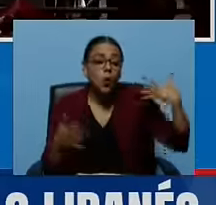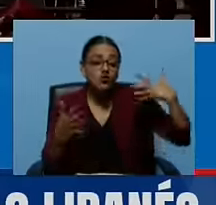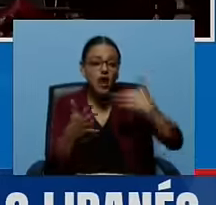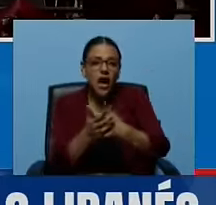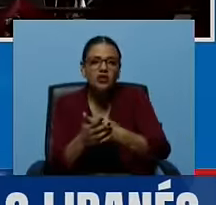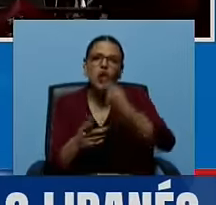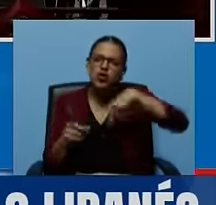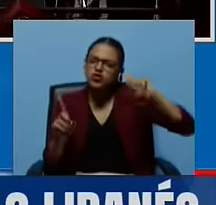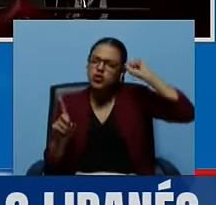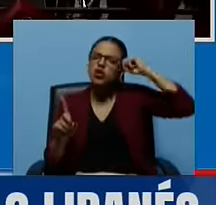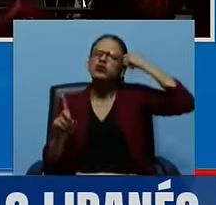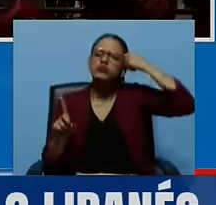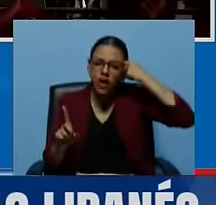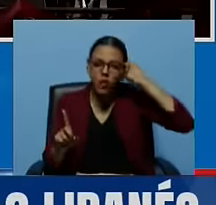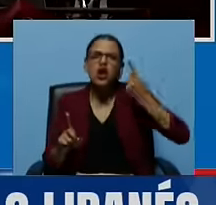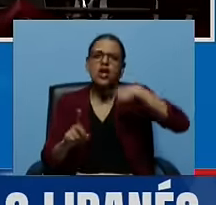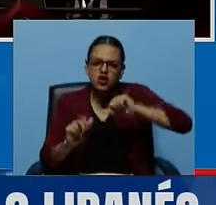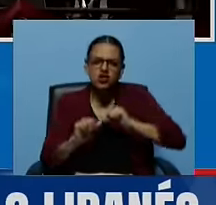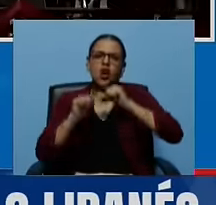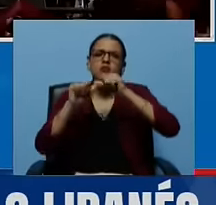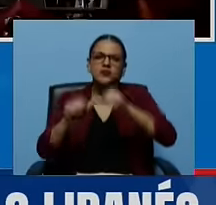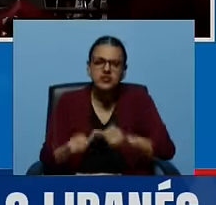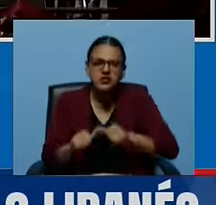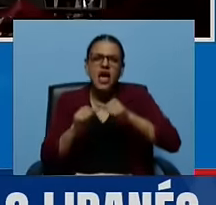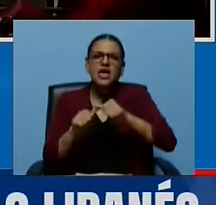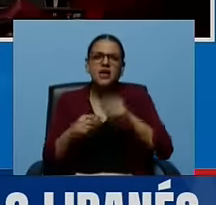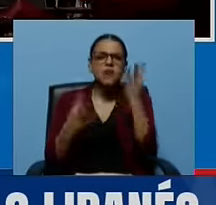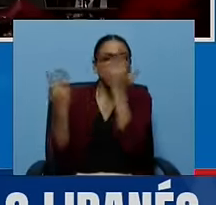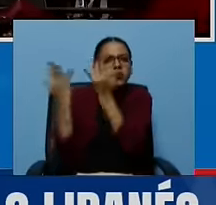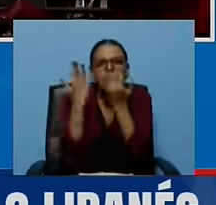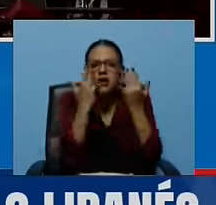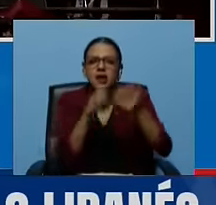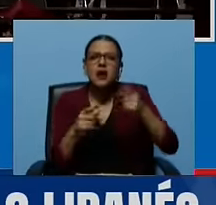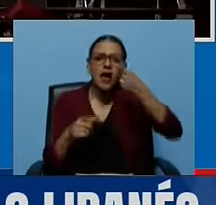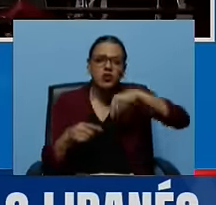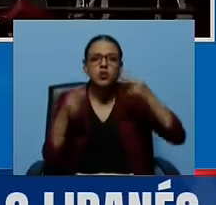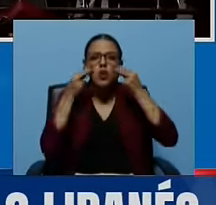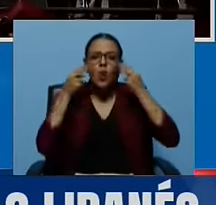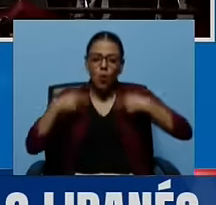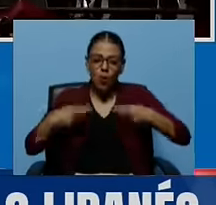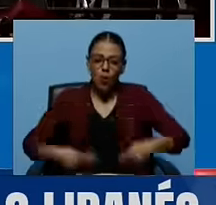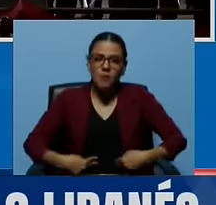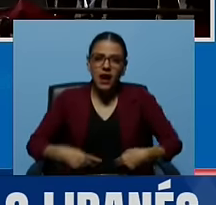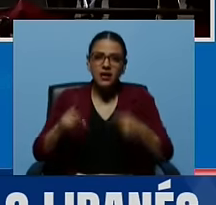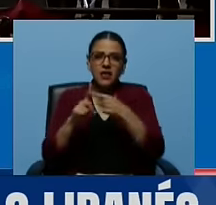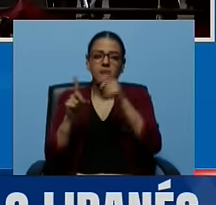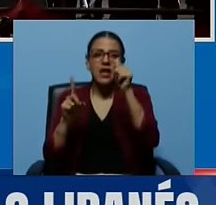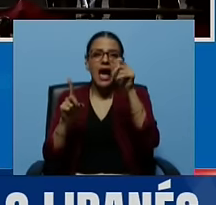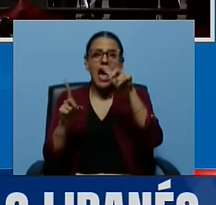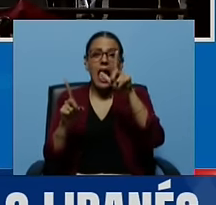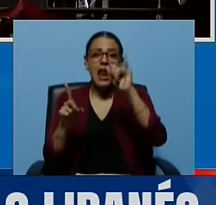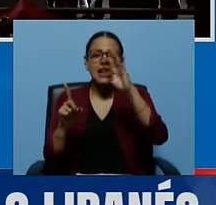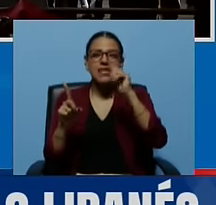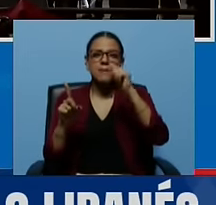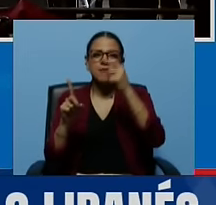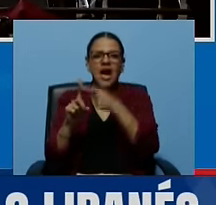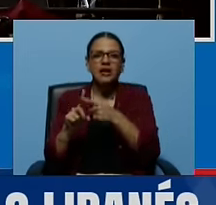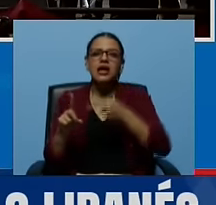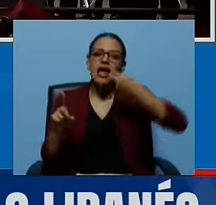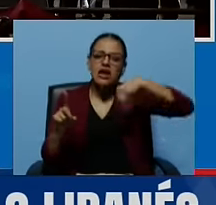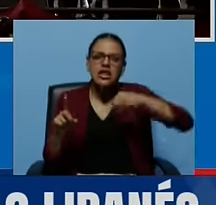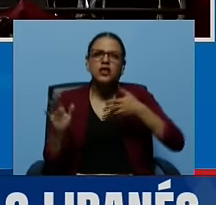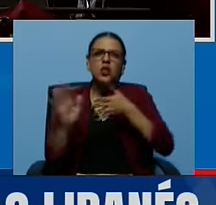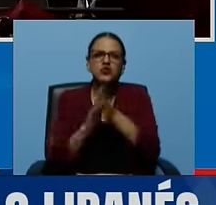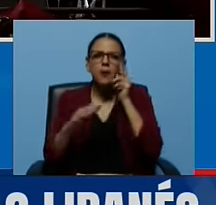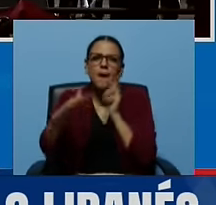sido recordado y todavía genera lágrimas en la humanidad. al imán Hussein, nieto del